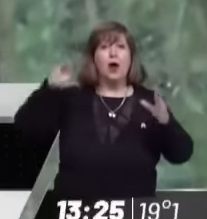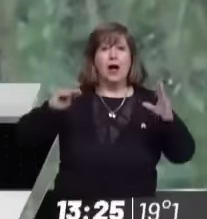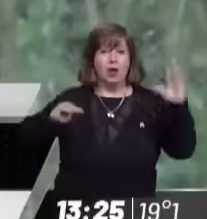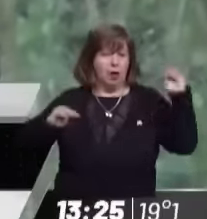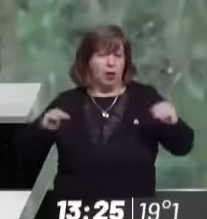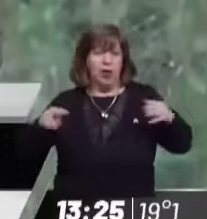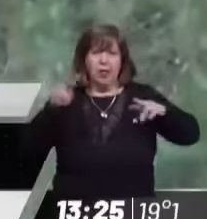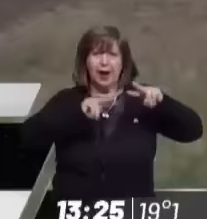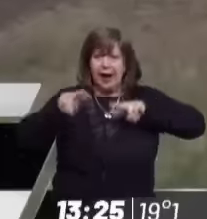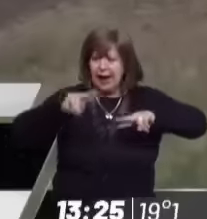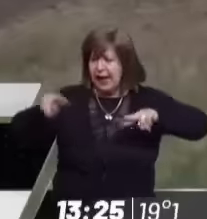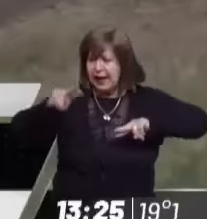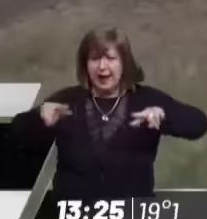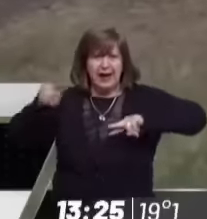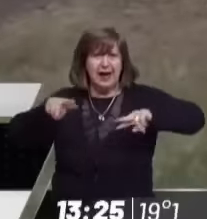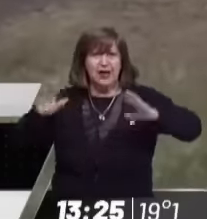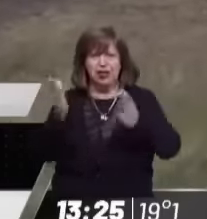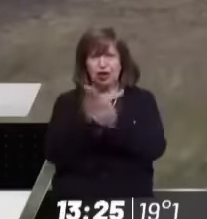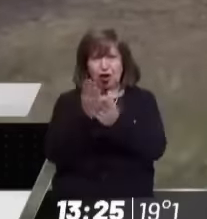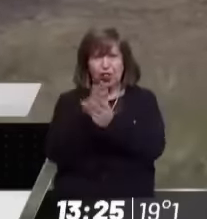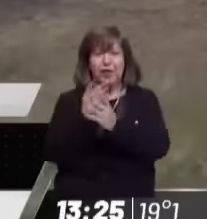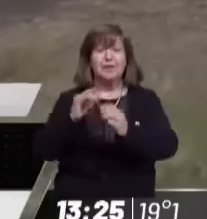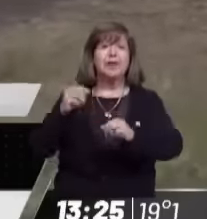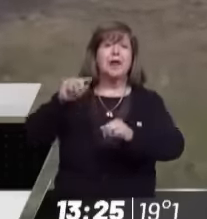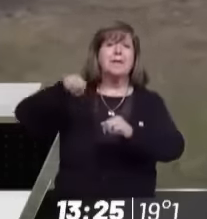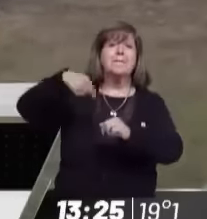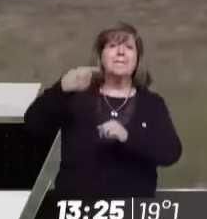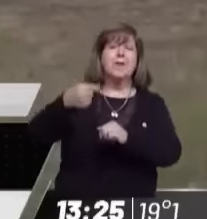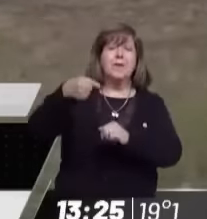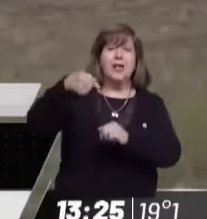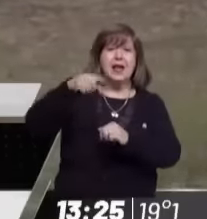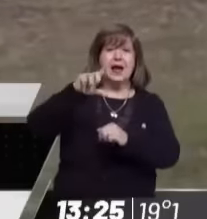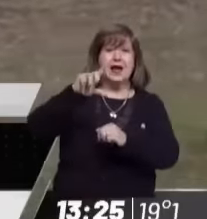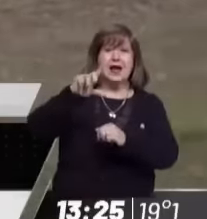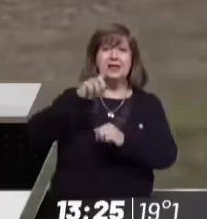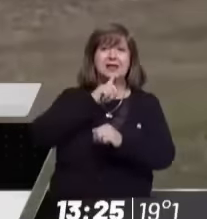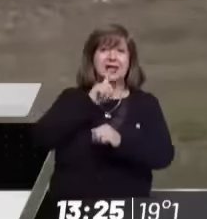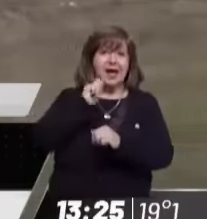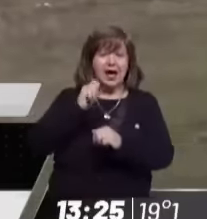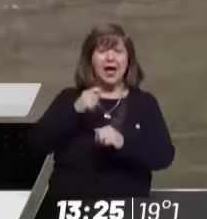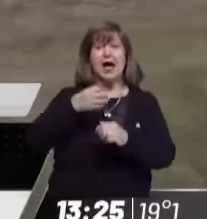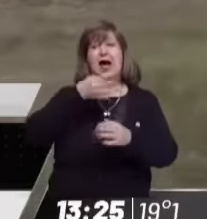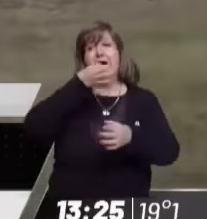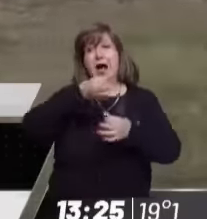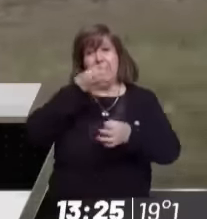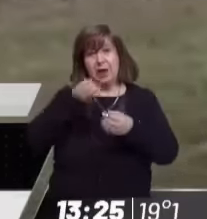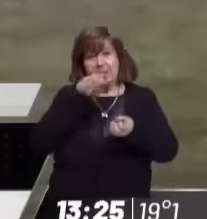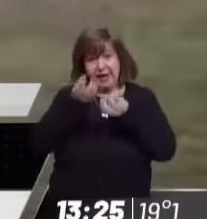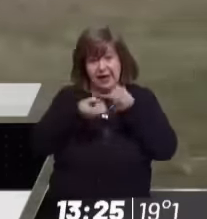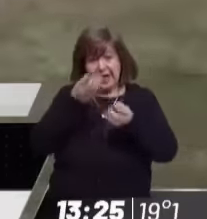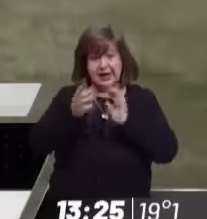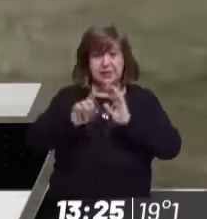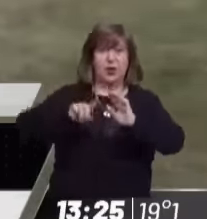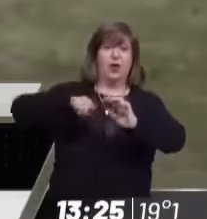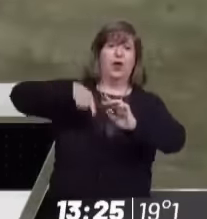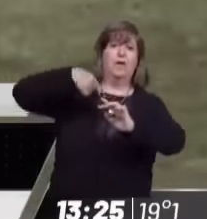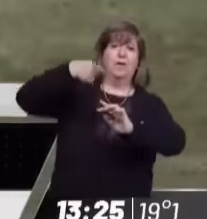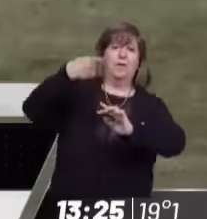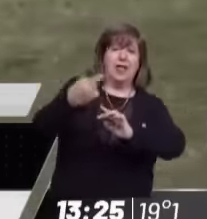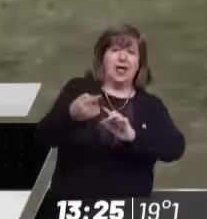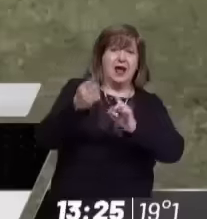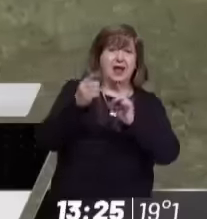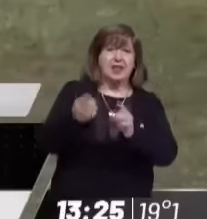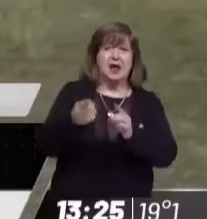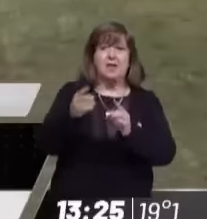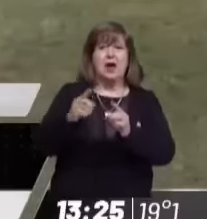El jueves declaran Caidava y Pérez. Y nuestros ojos están puestos ahí.